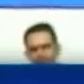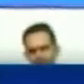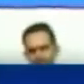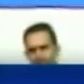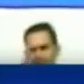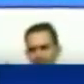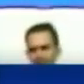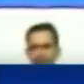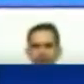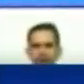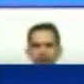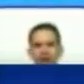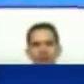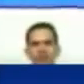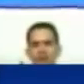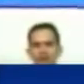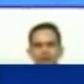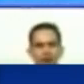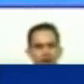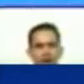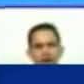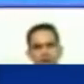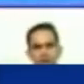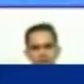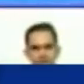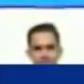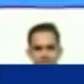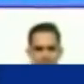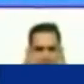miembros del Gabinete de Gobierno,